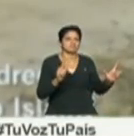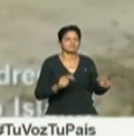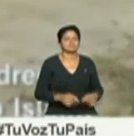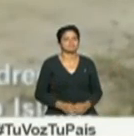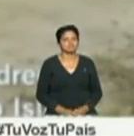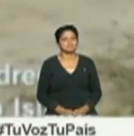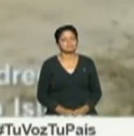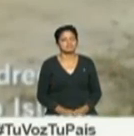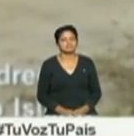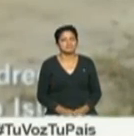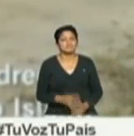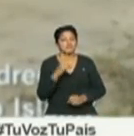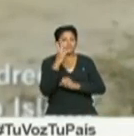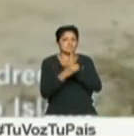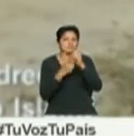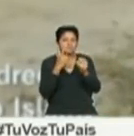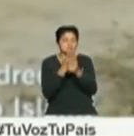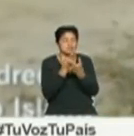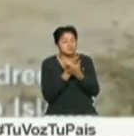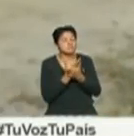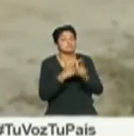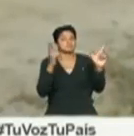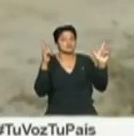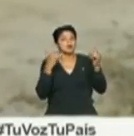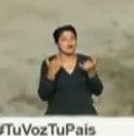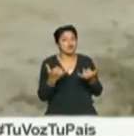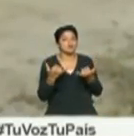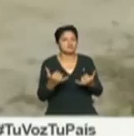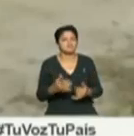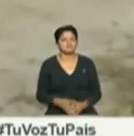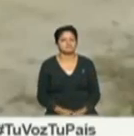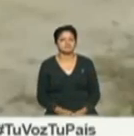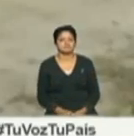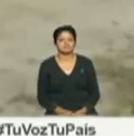primera vez en 2 años a las organizaciones humanitarias.